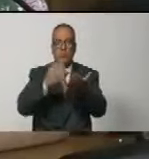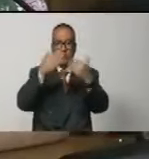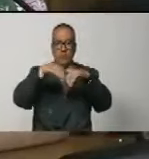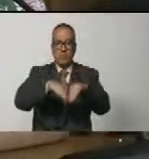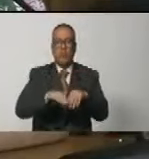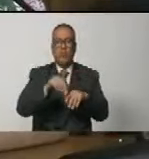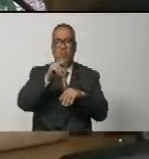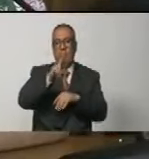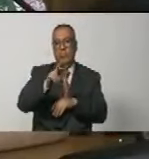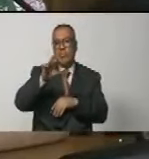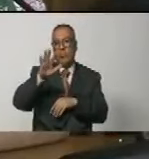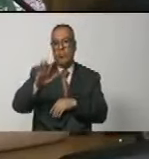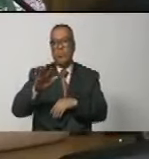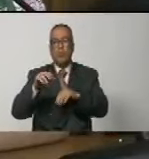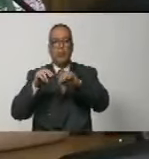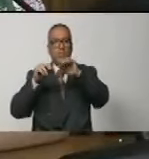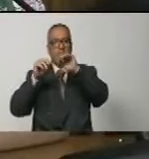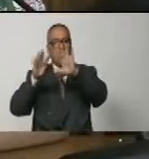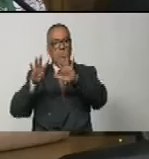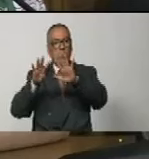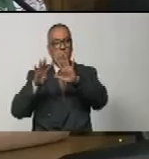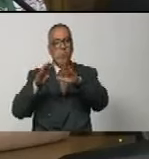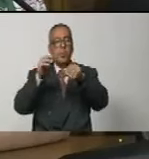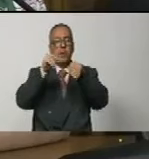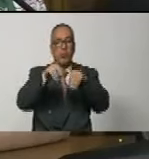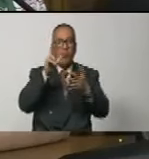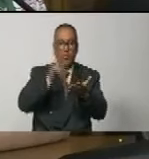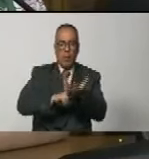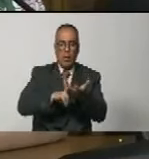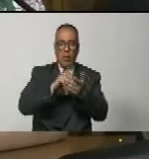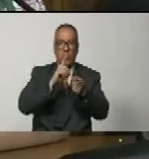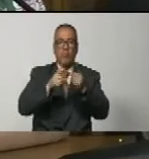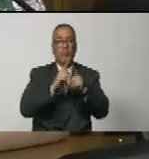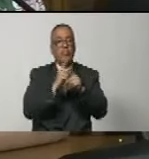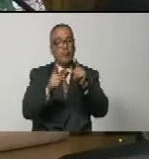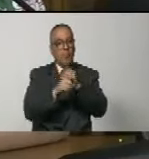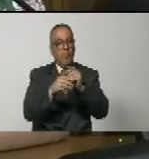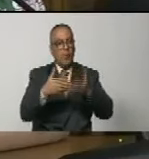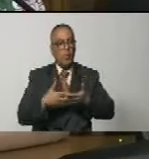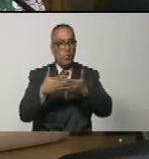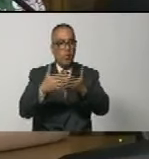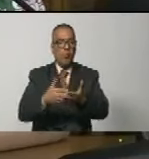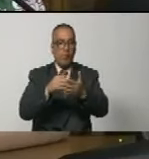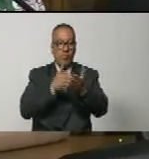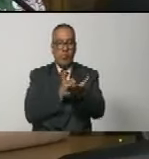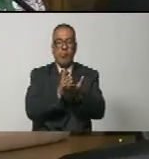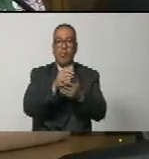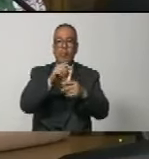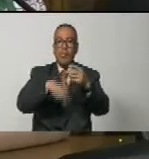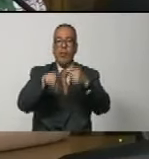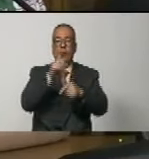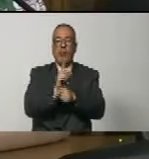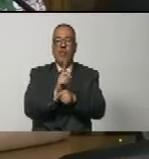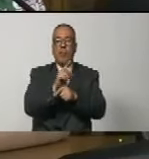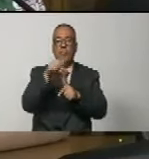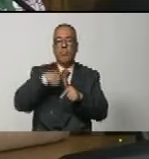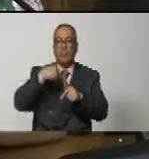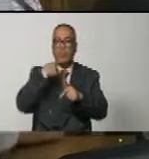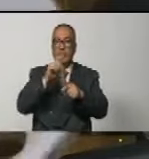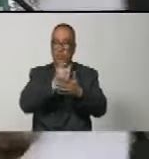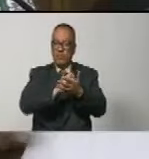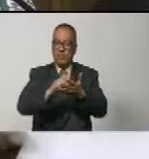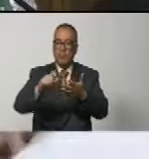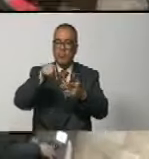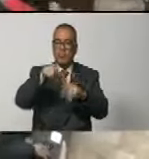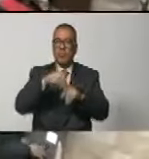Siguiente. Ducentésimo quincuagésimo noveno. Se sugiere aprobar con modificación la disposición transitoria única, la cual queda